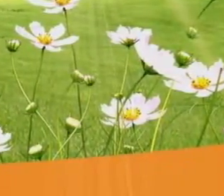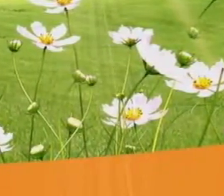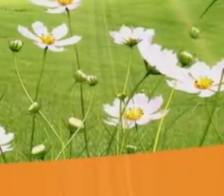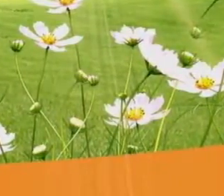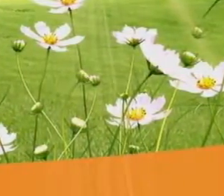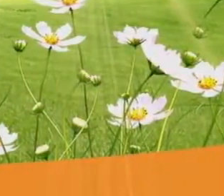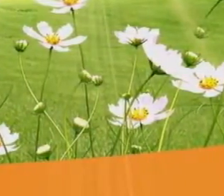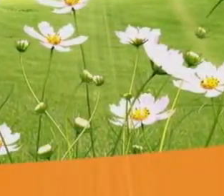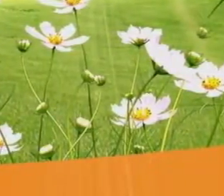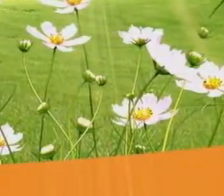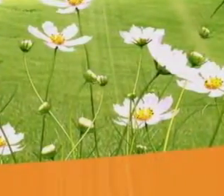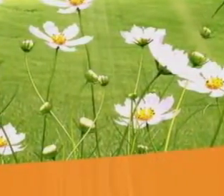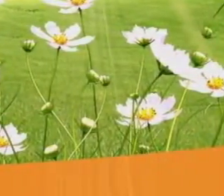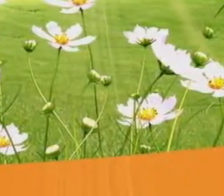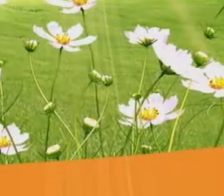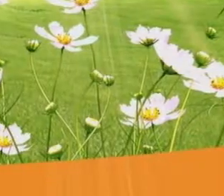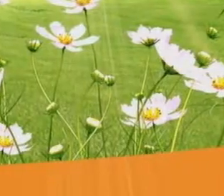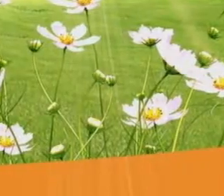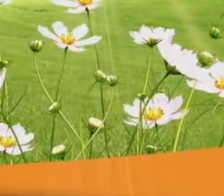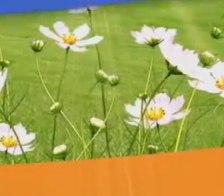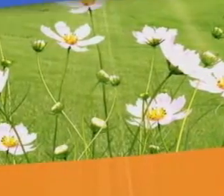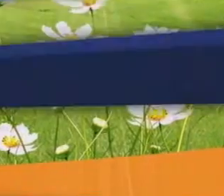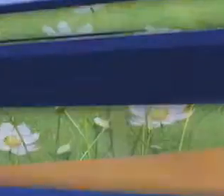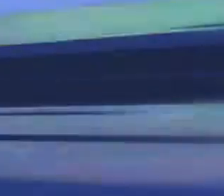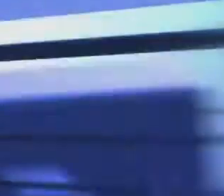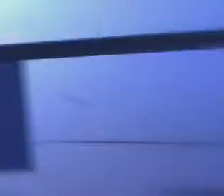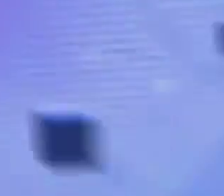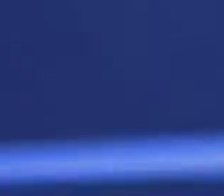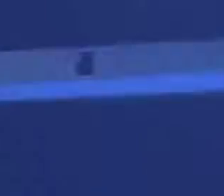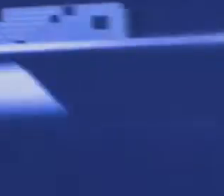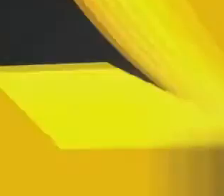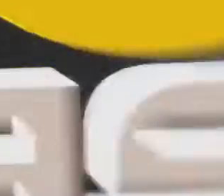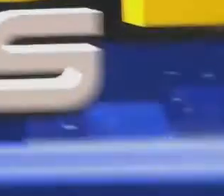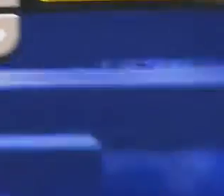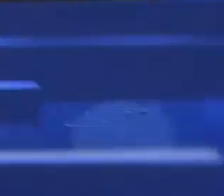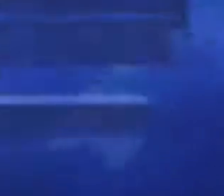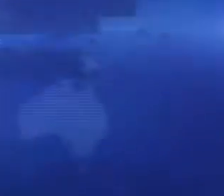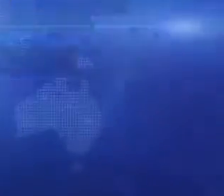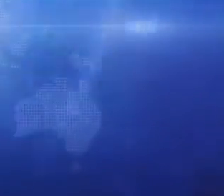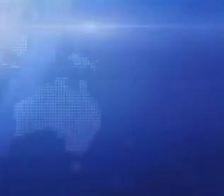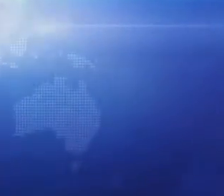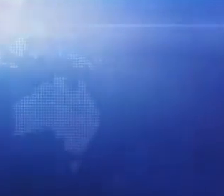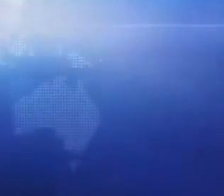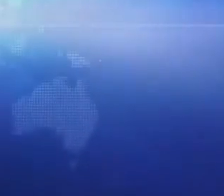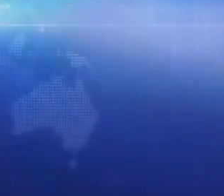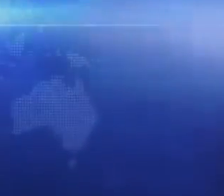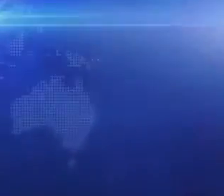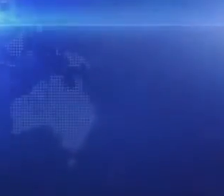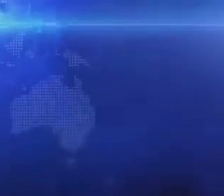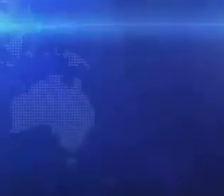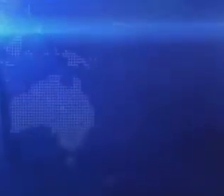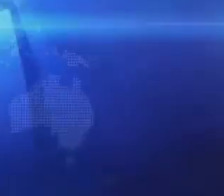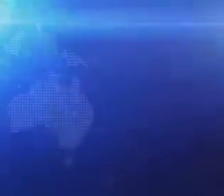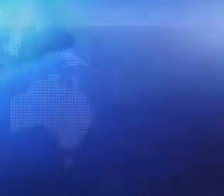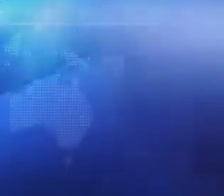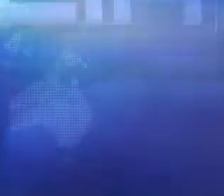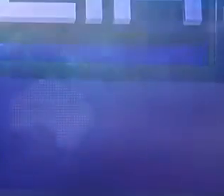Barsol Aroma, Delicias, líder en limpieza. Enlace Noticias, lo que usted quiere ver.